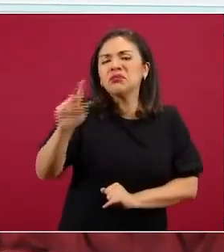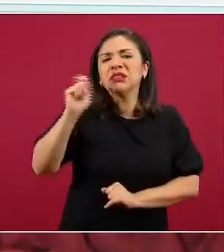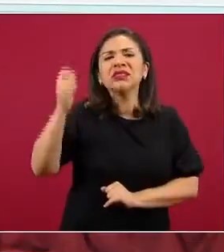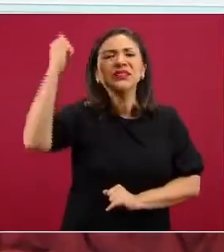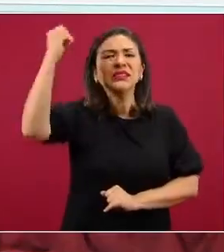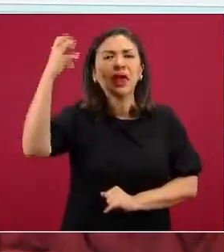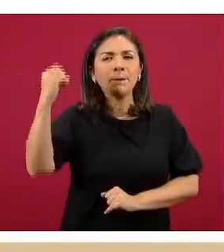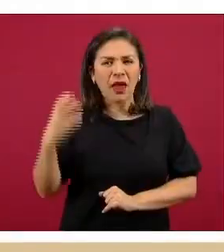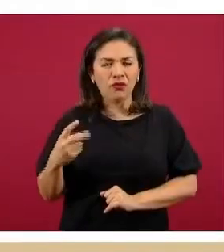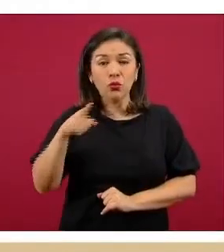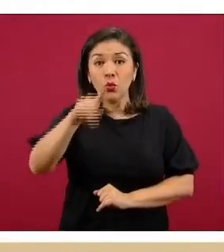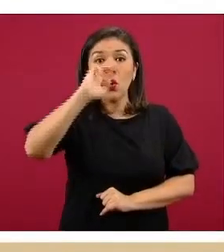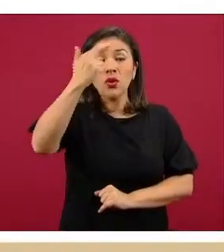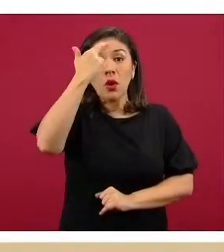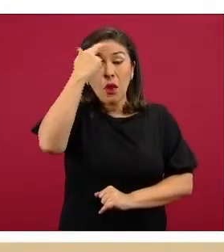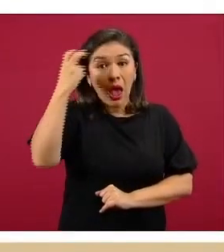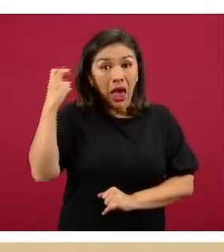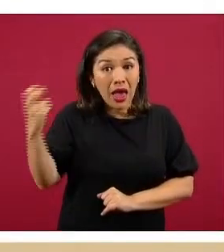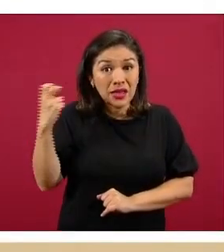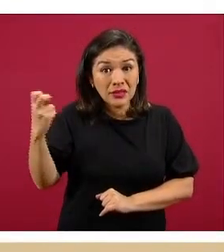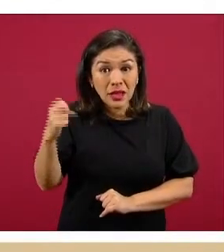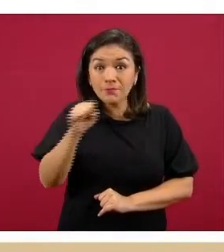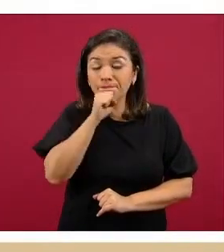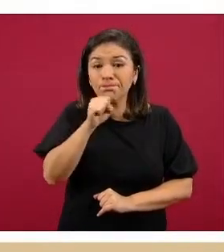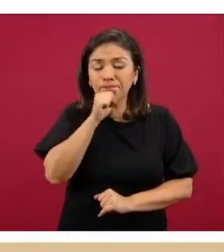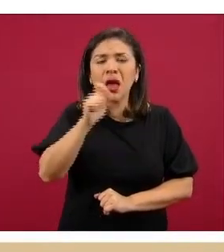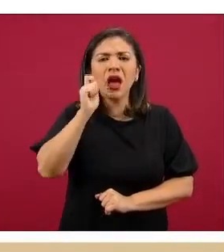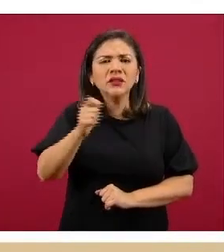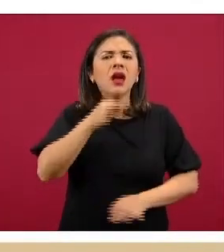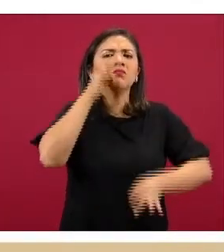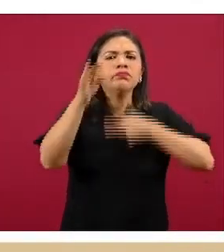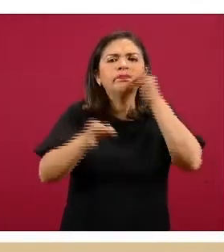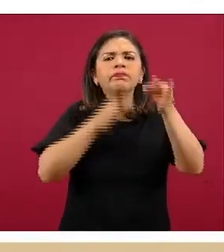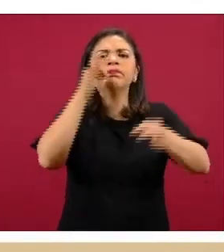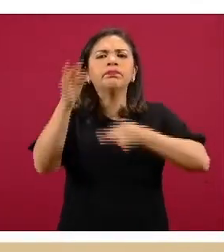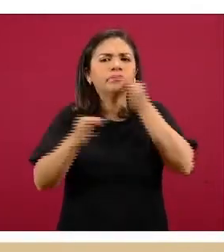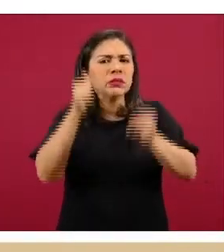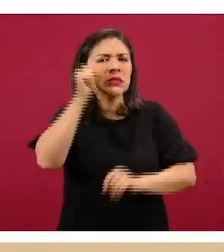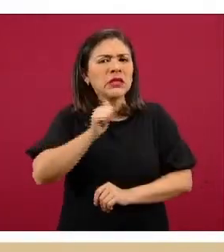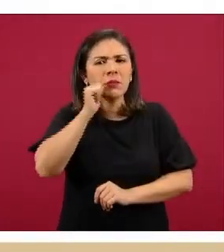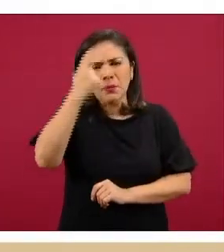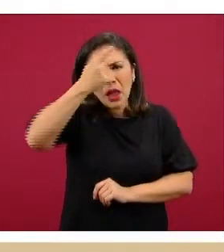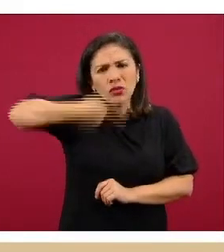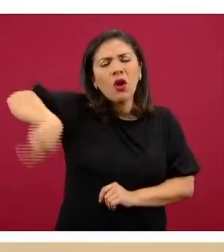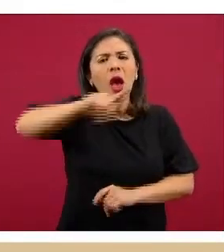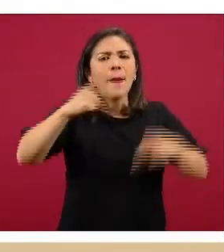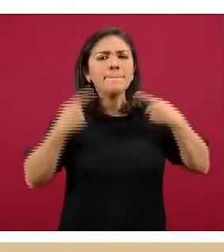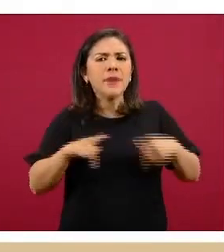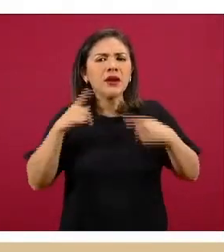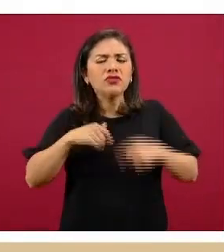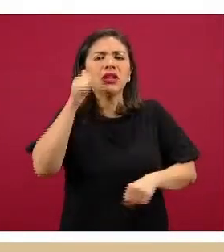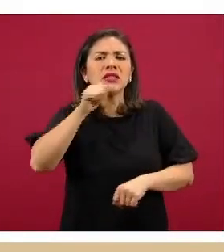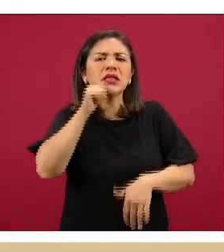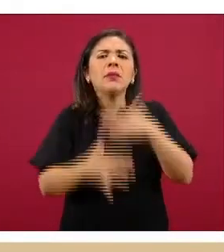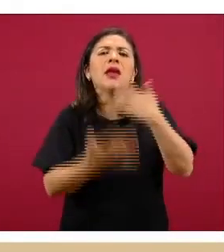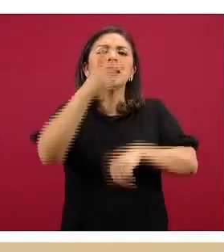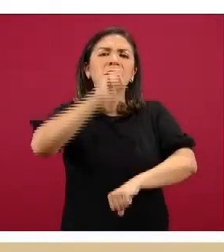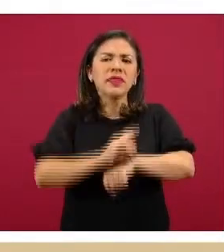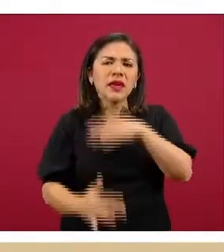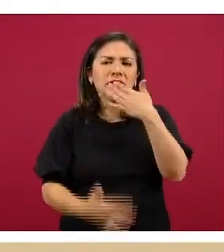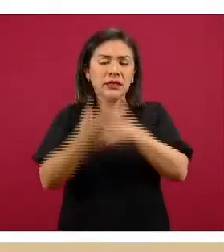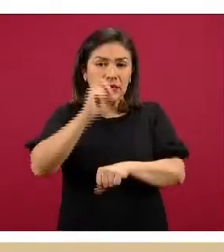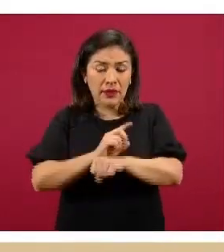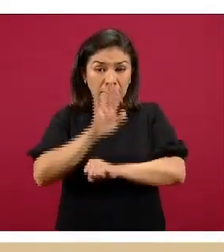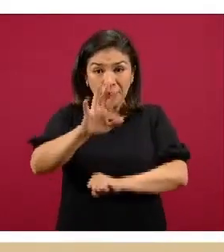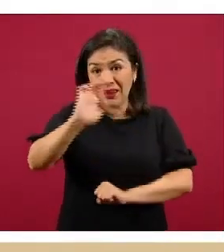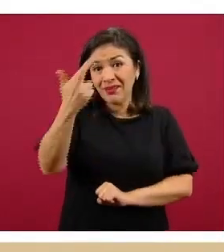semáforo. Recuerden, este es un semáforo que se publica, se hace público para la población cada 2 semanas.